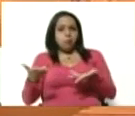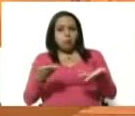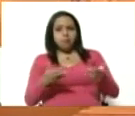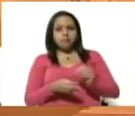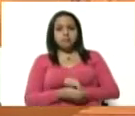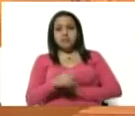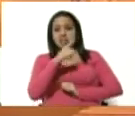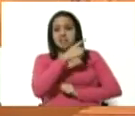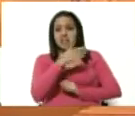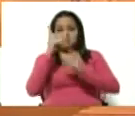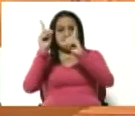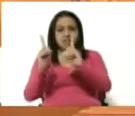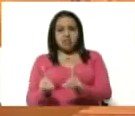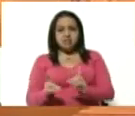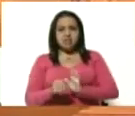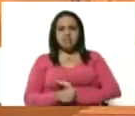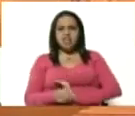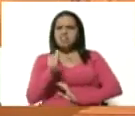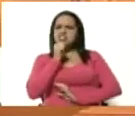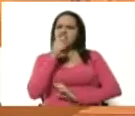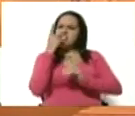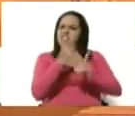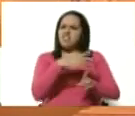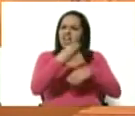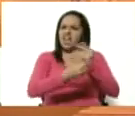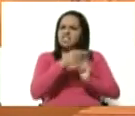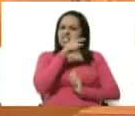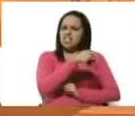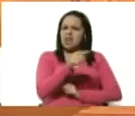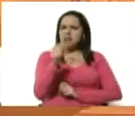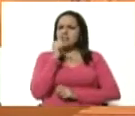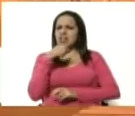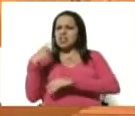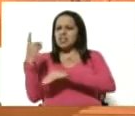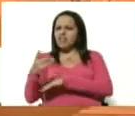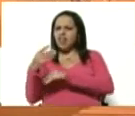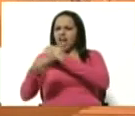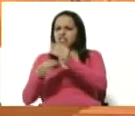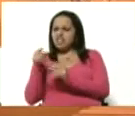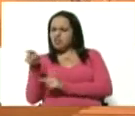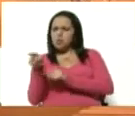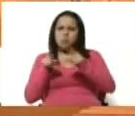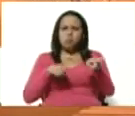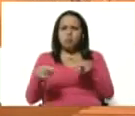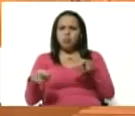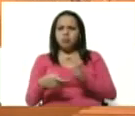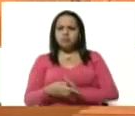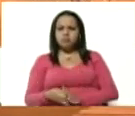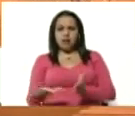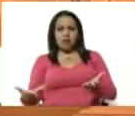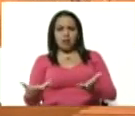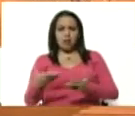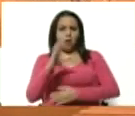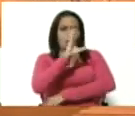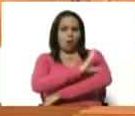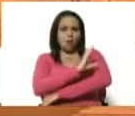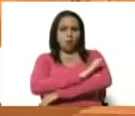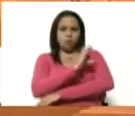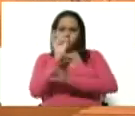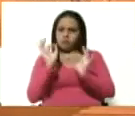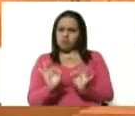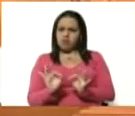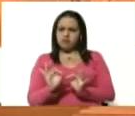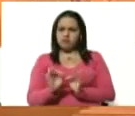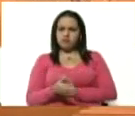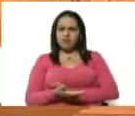allá determinar quién debe hacer esto, quién debe hacer aquello. Es una actitud heredera